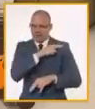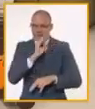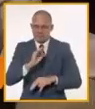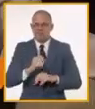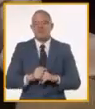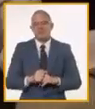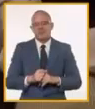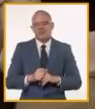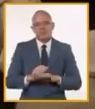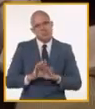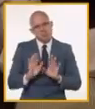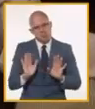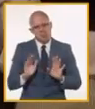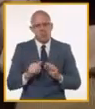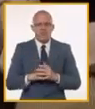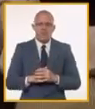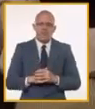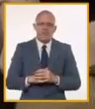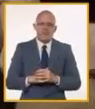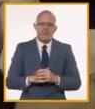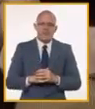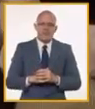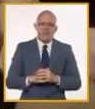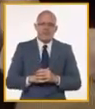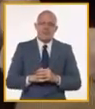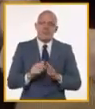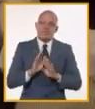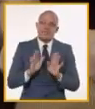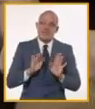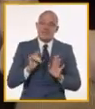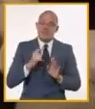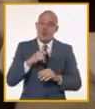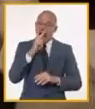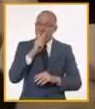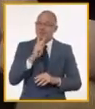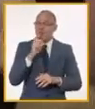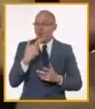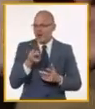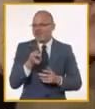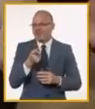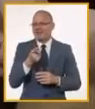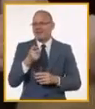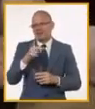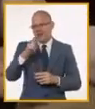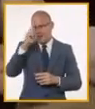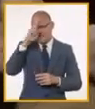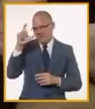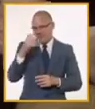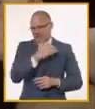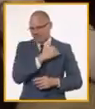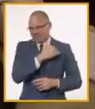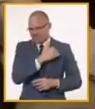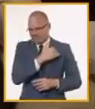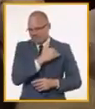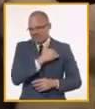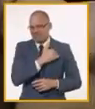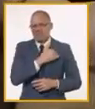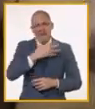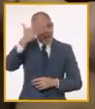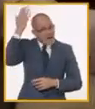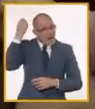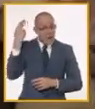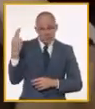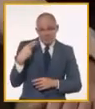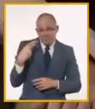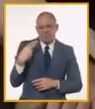Entonces, y además la sanidad militar, también Raúl me había dicho que la atendiera, la sanidad militar, los hospitalitos